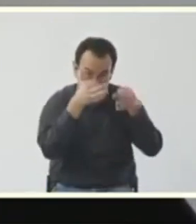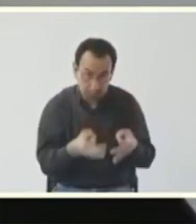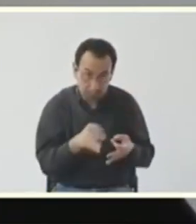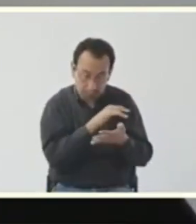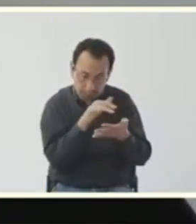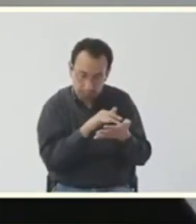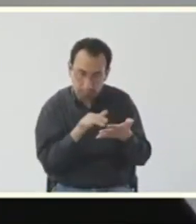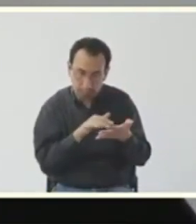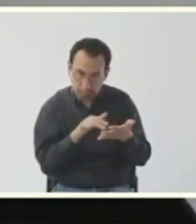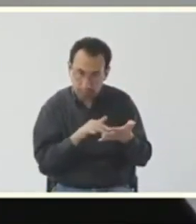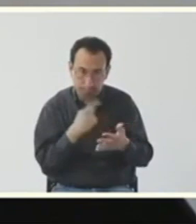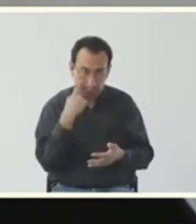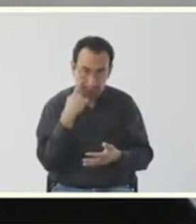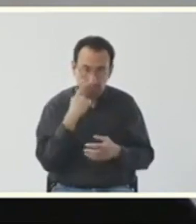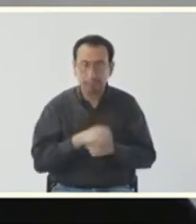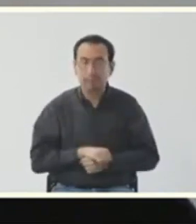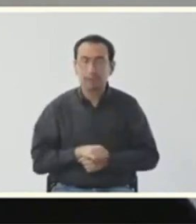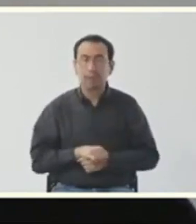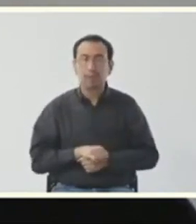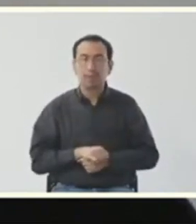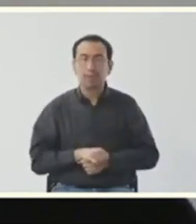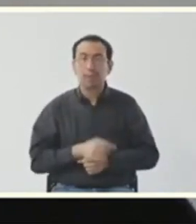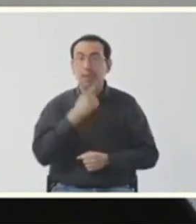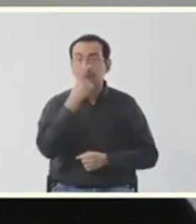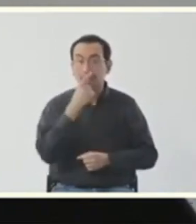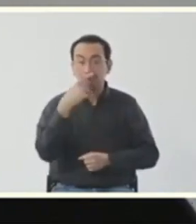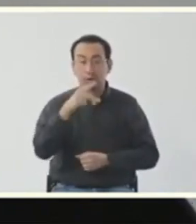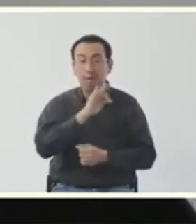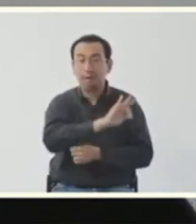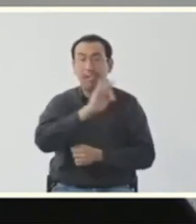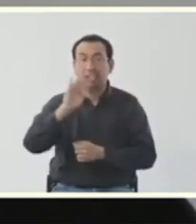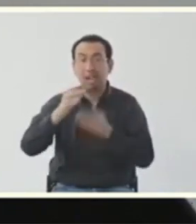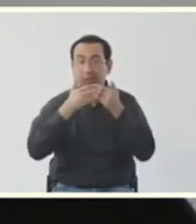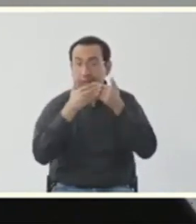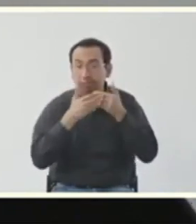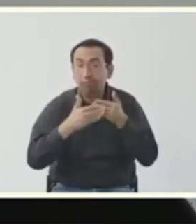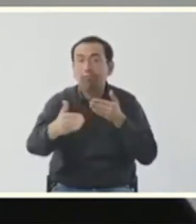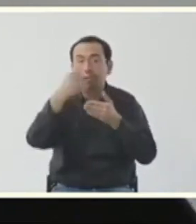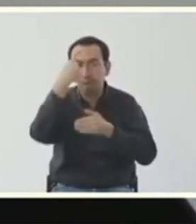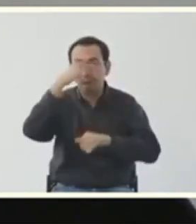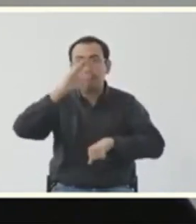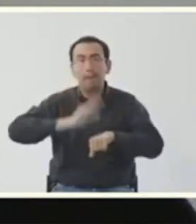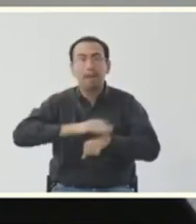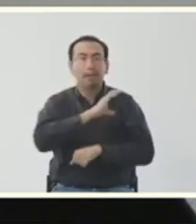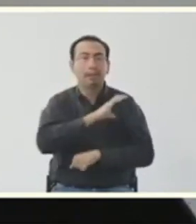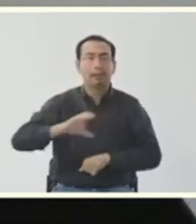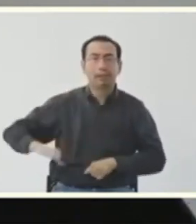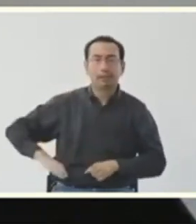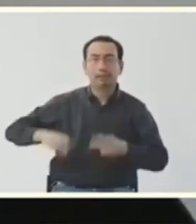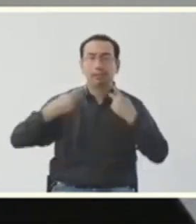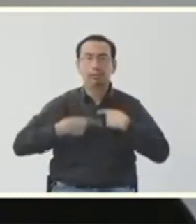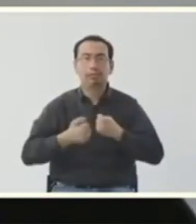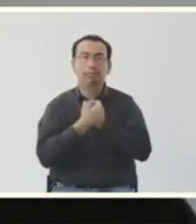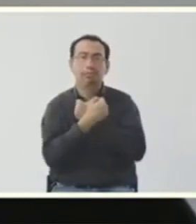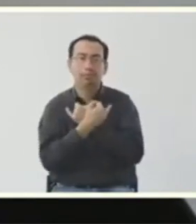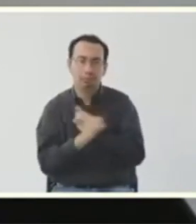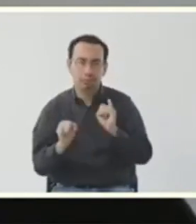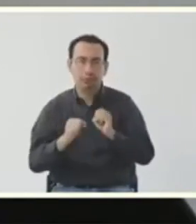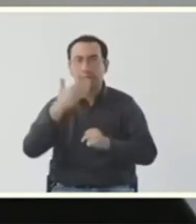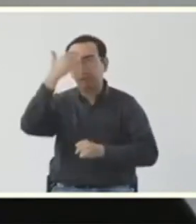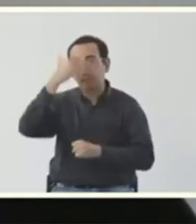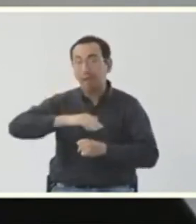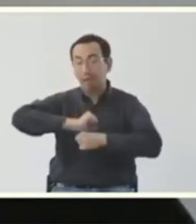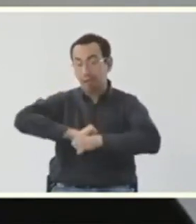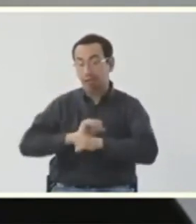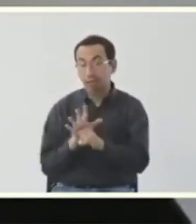peticiones de la ciudadana primero ampliar los tiempos de registro de la precandidatura contemplando que la pandemia por kobe 19 es un